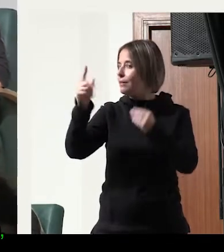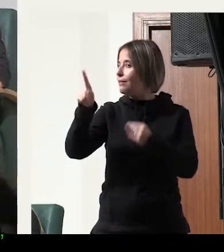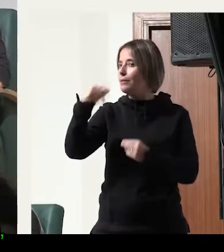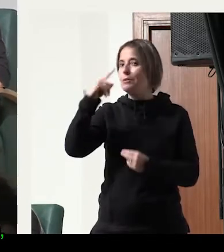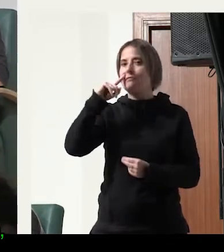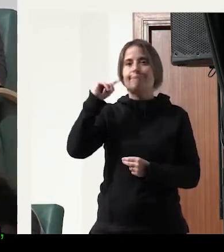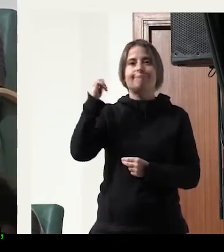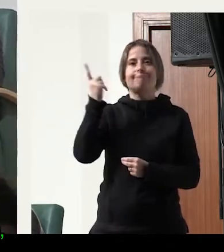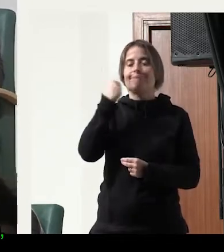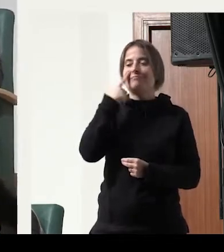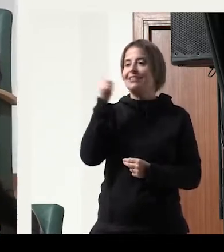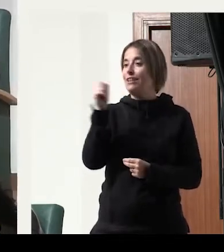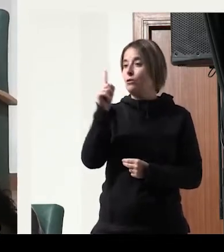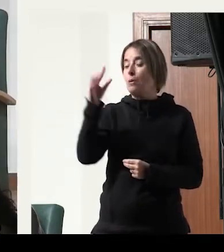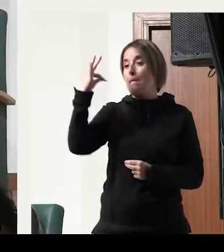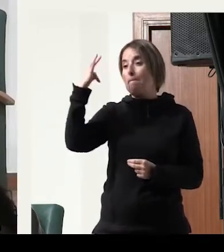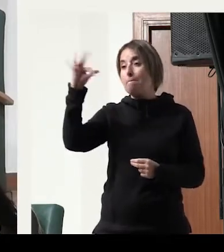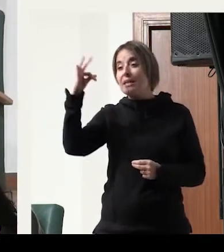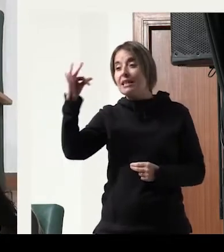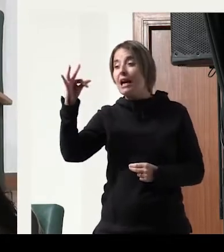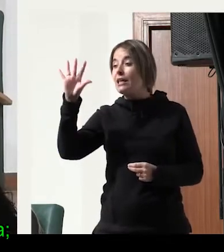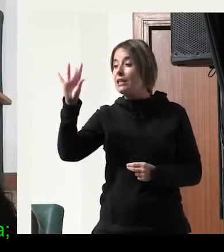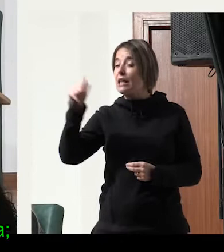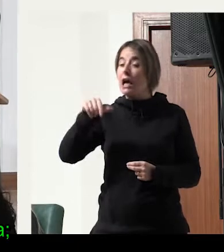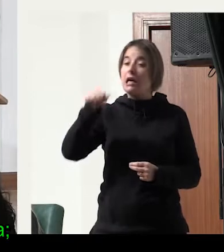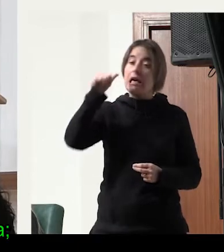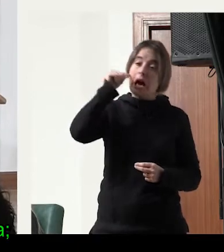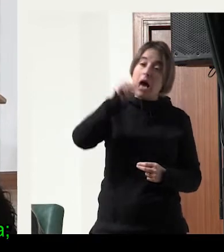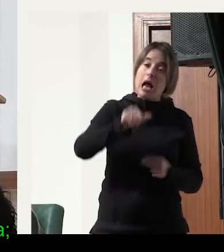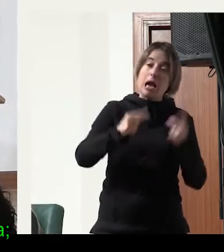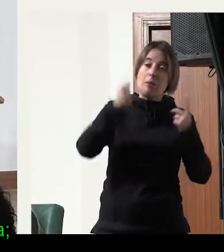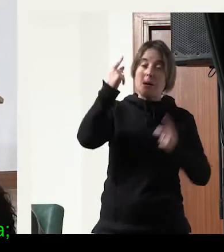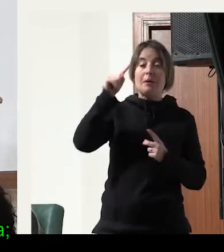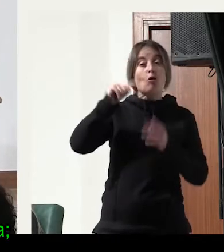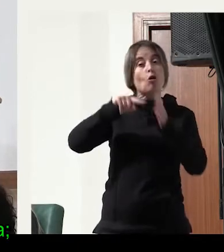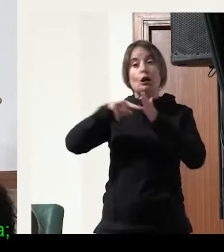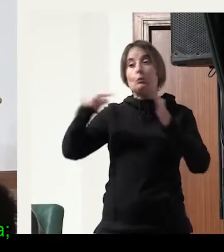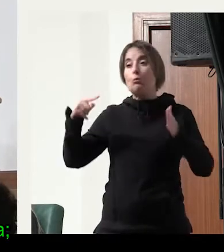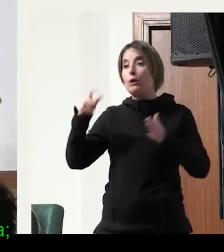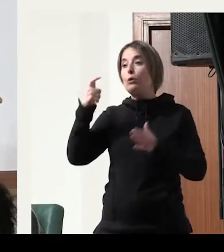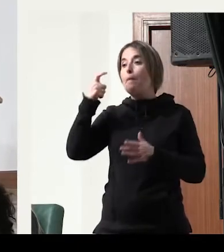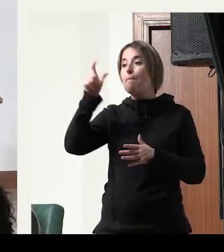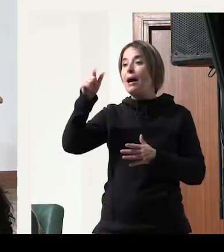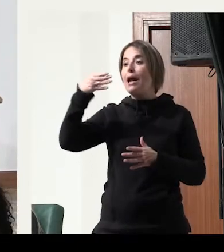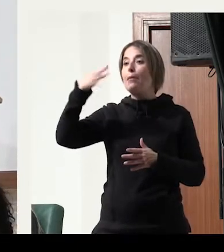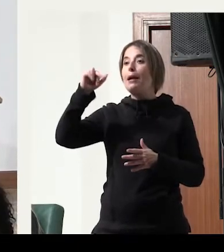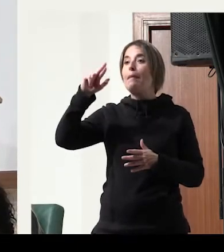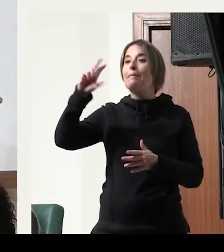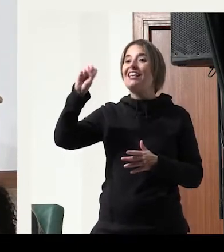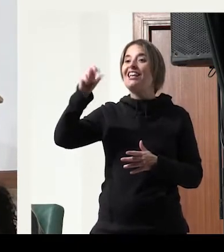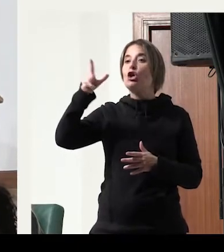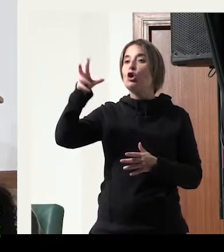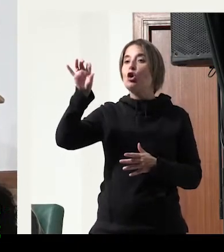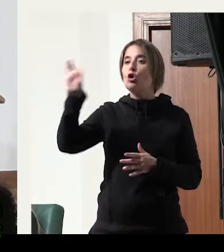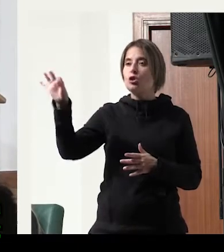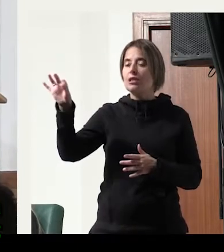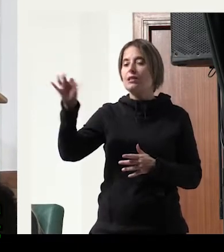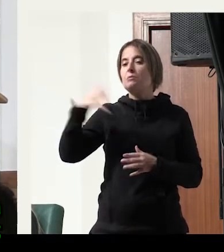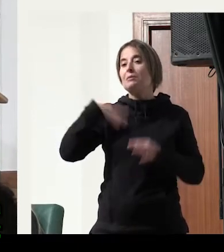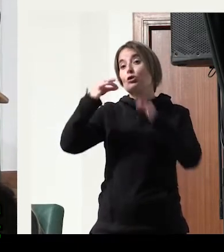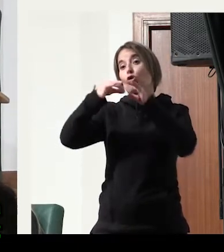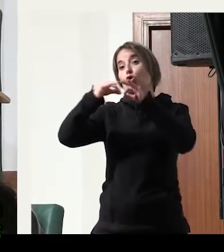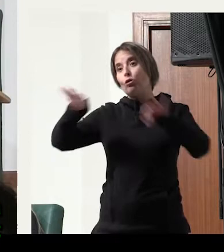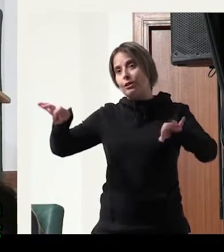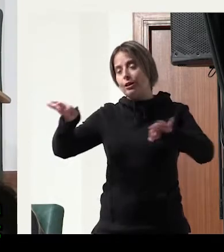en Vizcaya se utiliza, yo creo que en Álava se utilizará igual también, pero por ejemplo en Guipúzcoa no se conocía, ¿no? Se utiliza más solterona tal, pero bueno, en mi